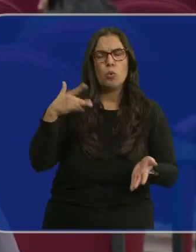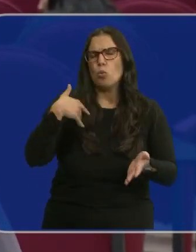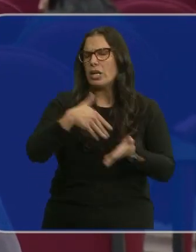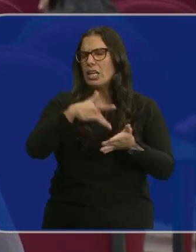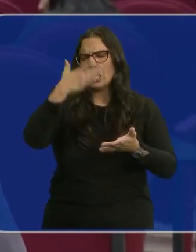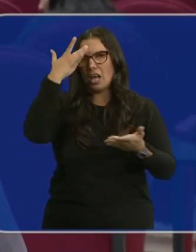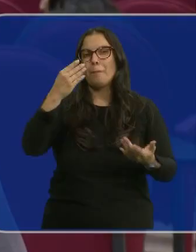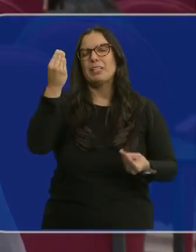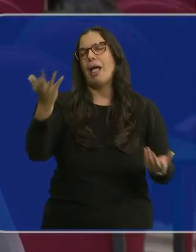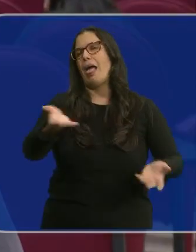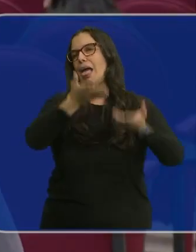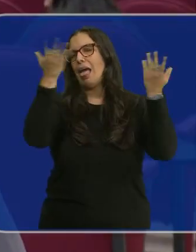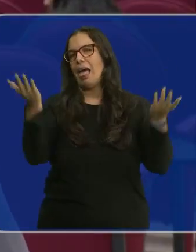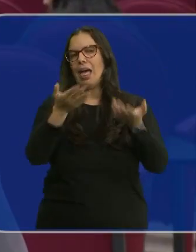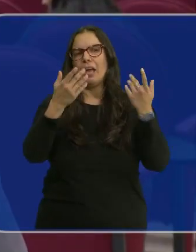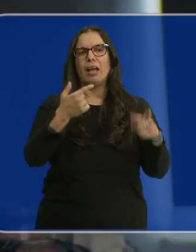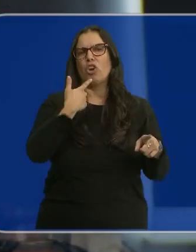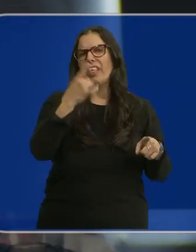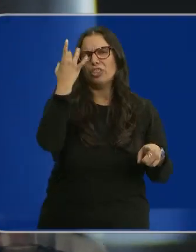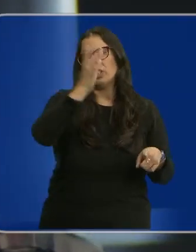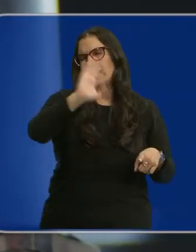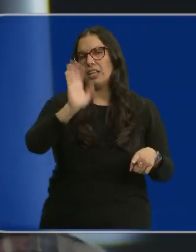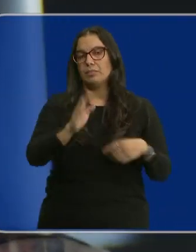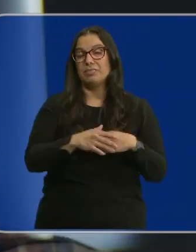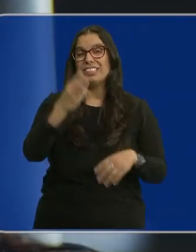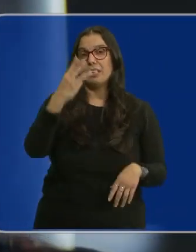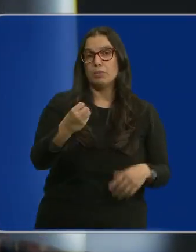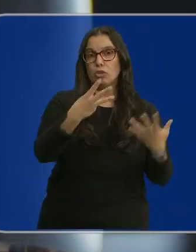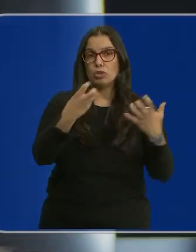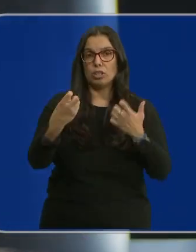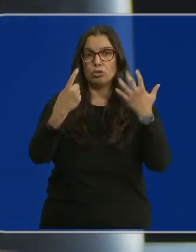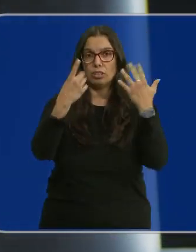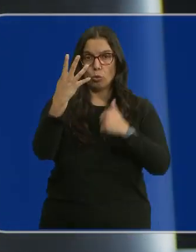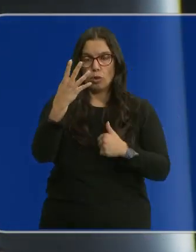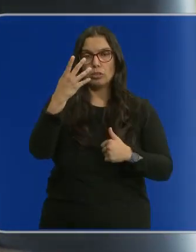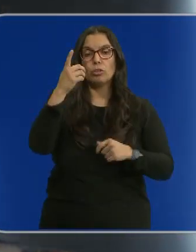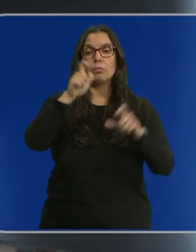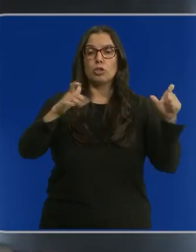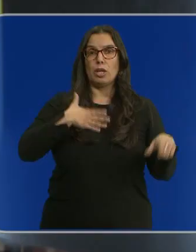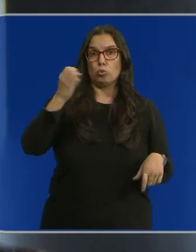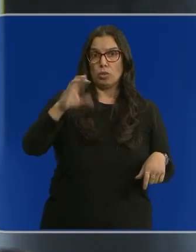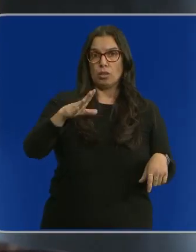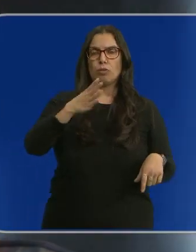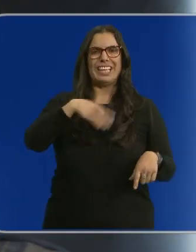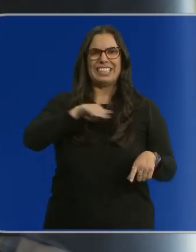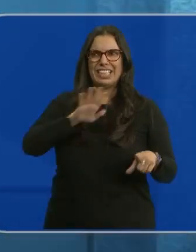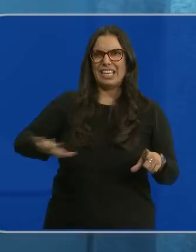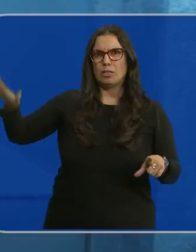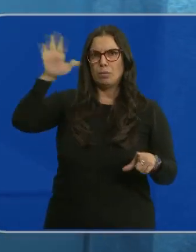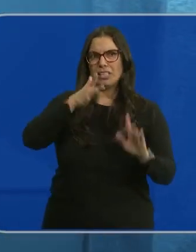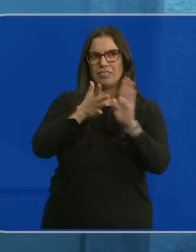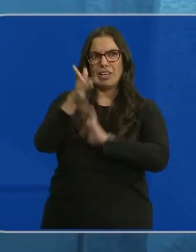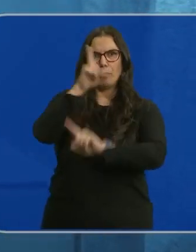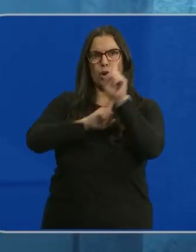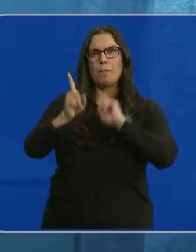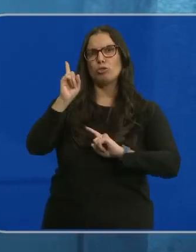le quitamos importancia, le decimos no digas tonterías. 3.864 suicidios el año pasado en España no son solo un problema de